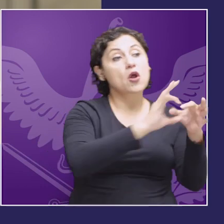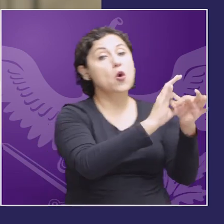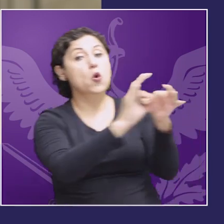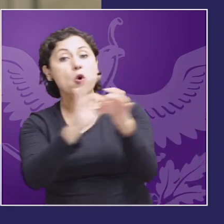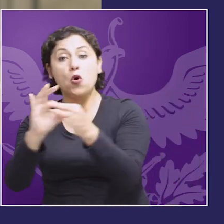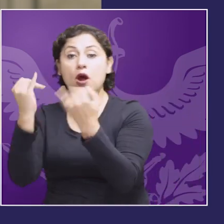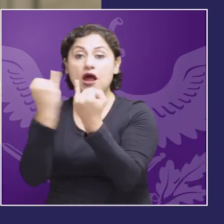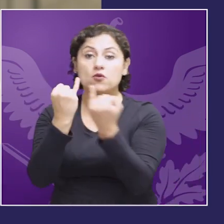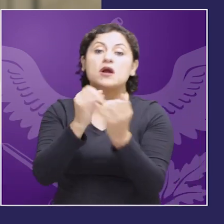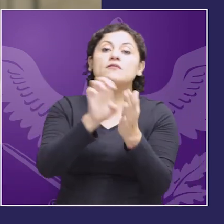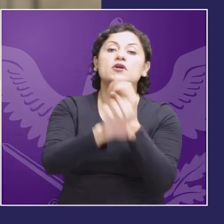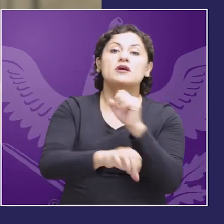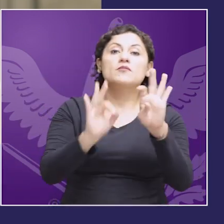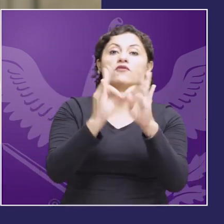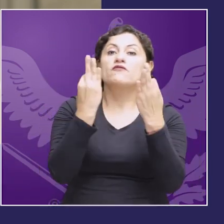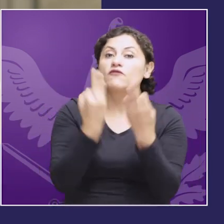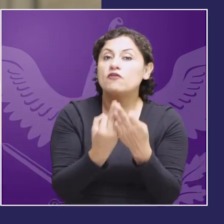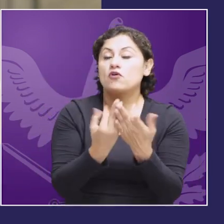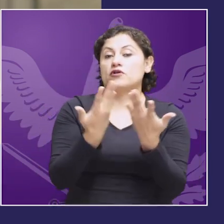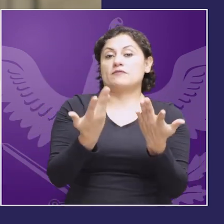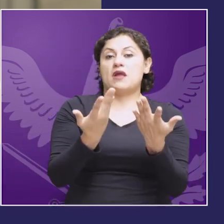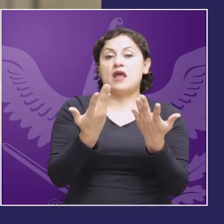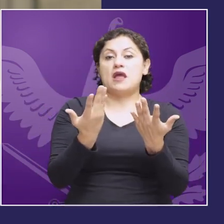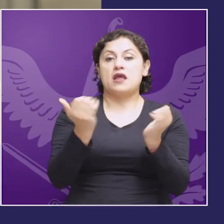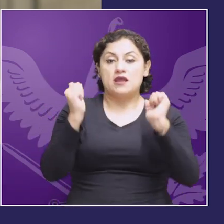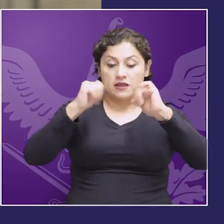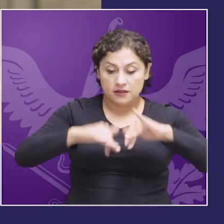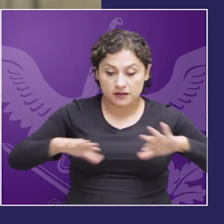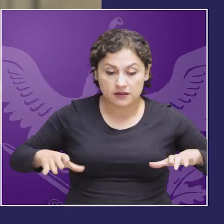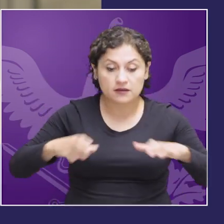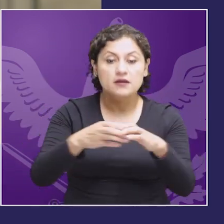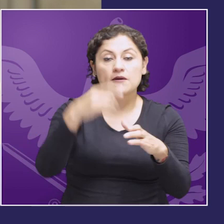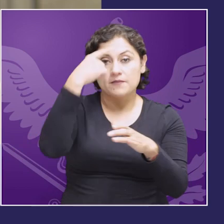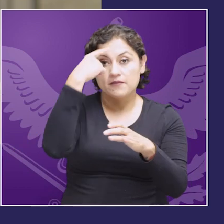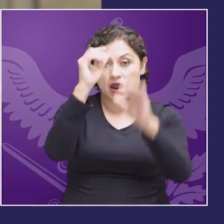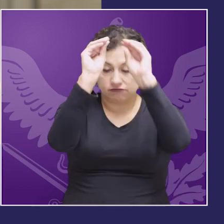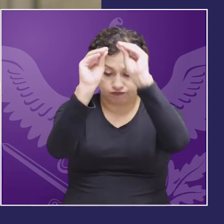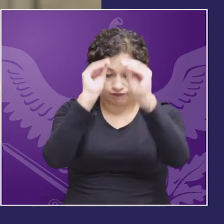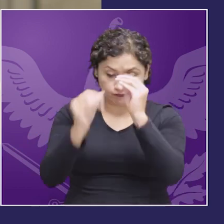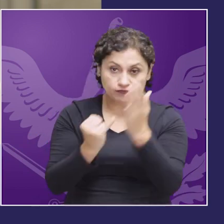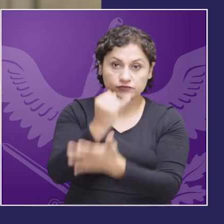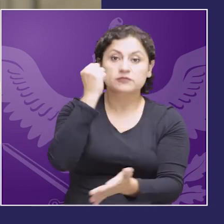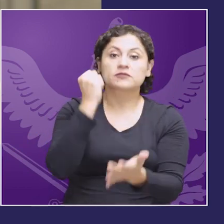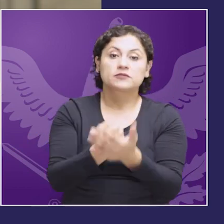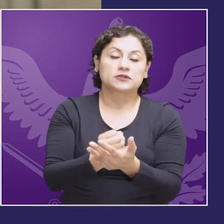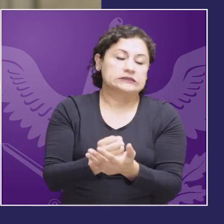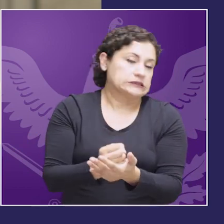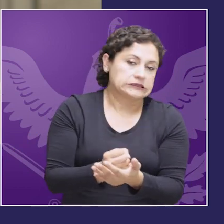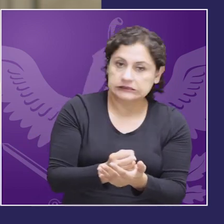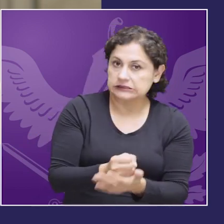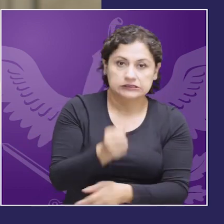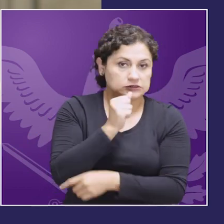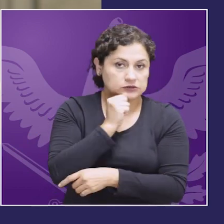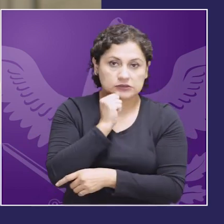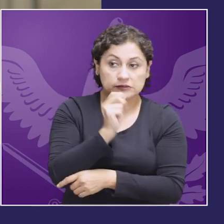difícil armonizar porque no todos siguieron el mismo patrón, pese a que nosotros pensamos que tenemos este modelo de incorporación de perspectiva de género